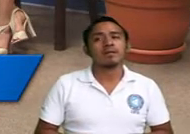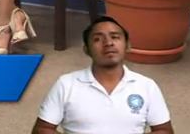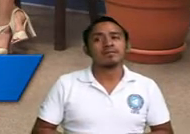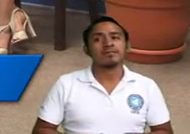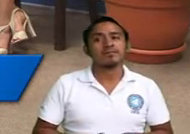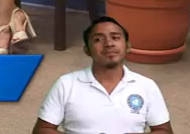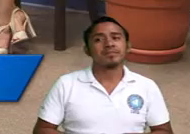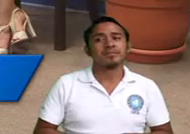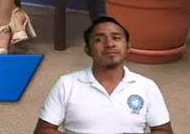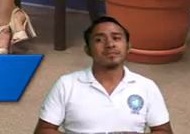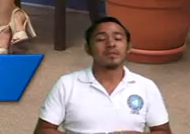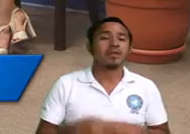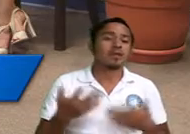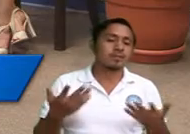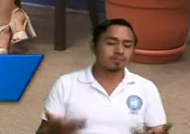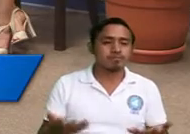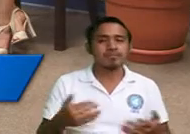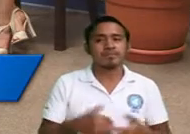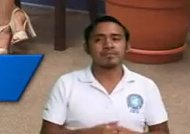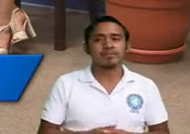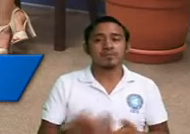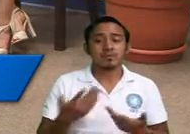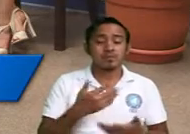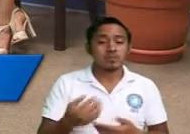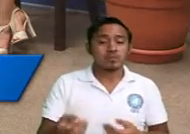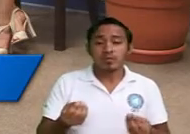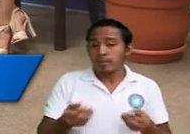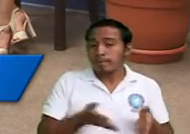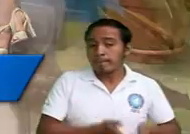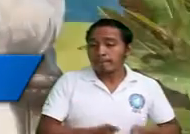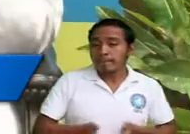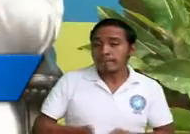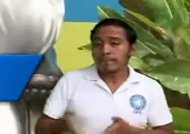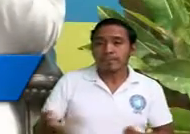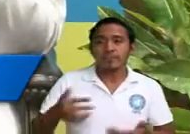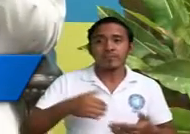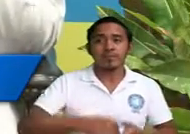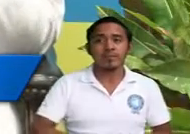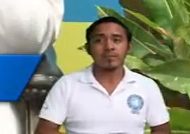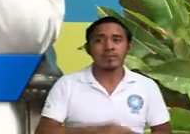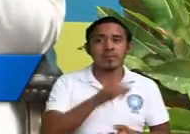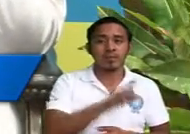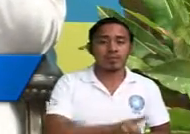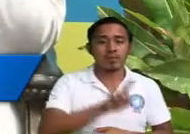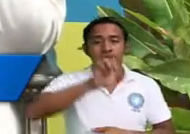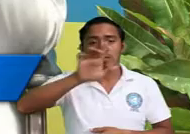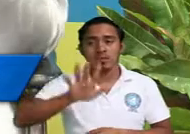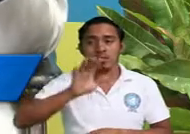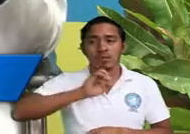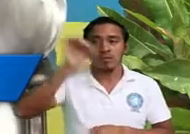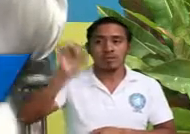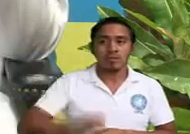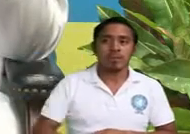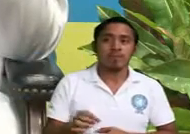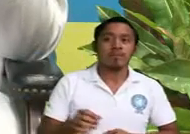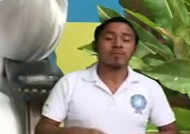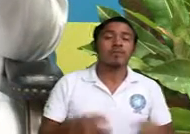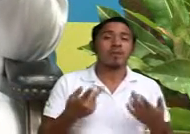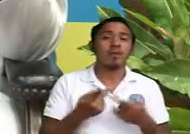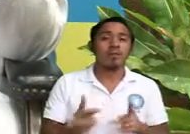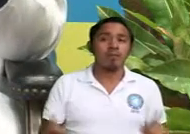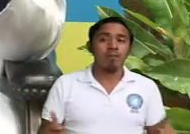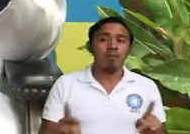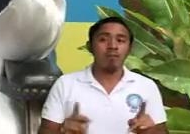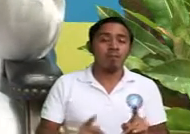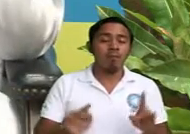la prevalencia, por así decirlo, la incidencia de embarazos múltiples es entre el 1 y el 5%, pero actualmente